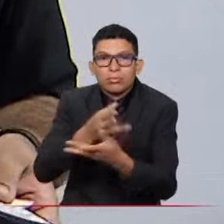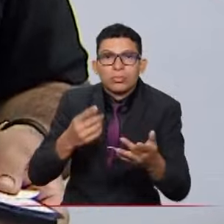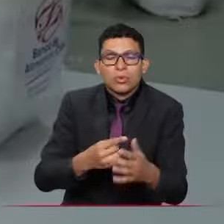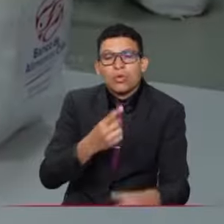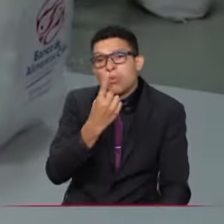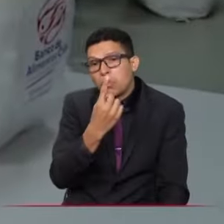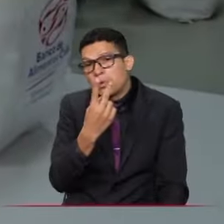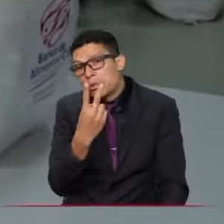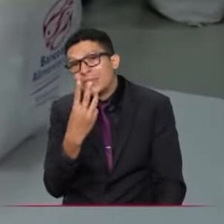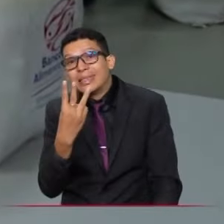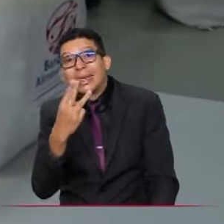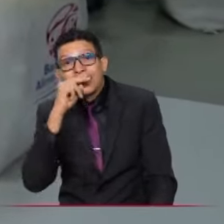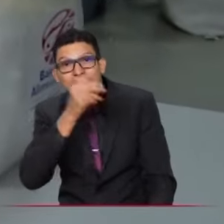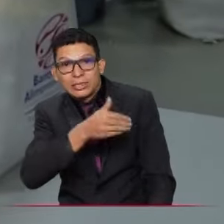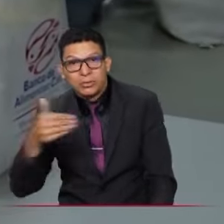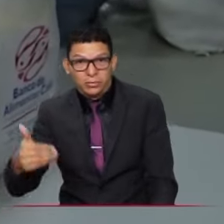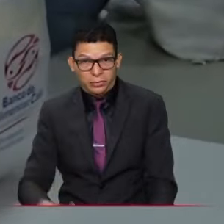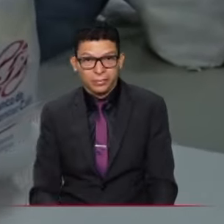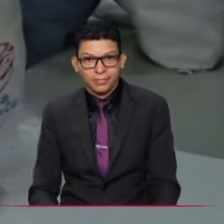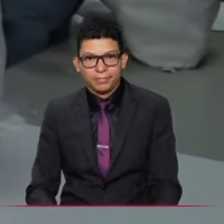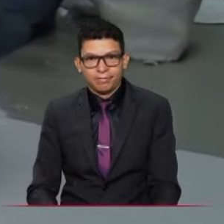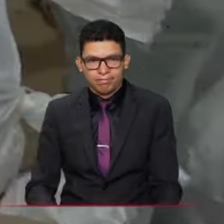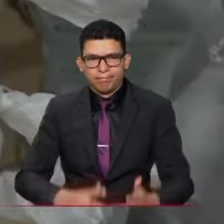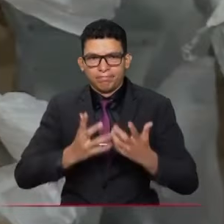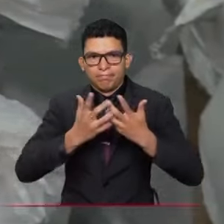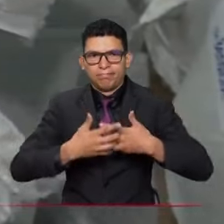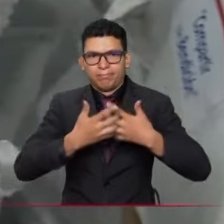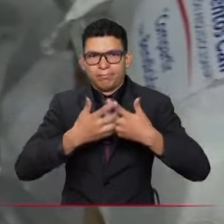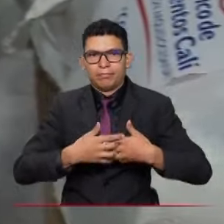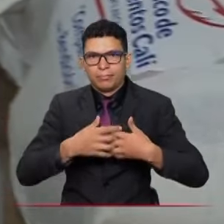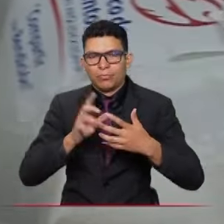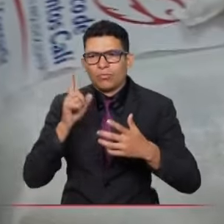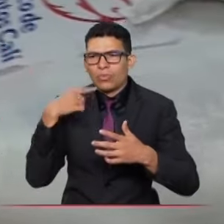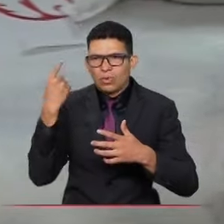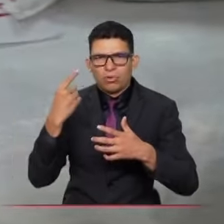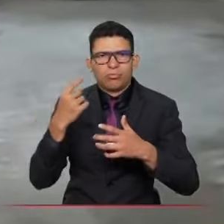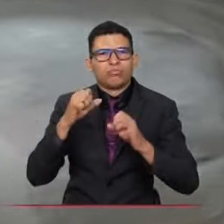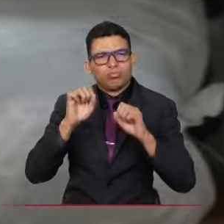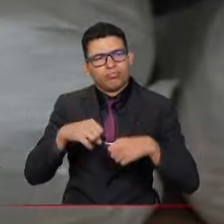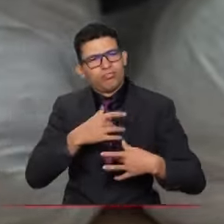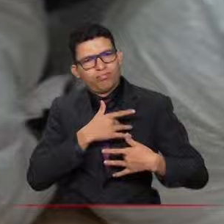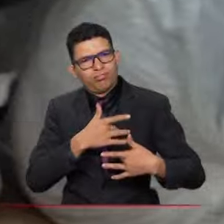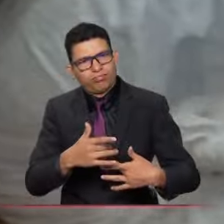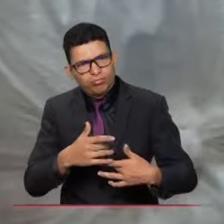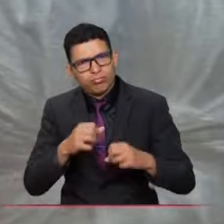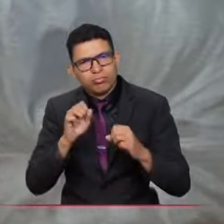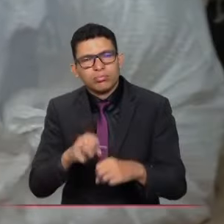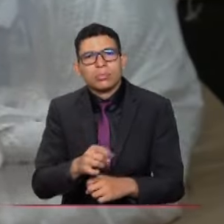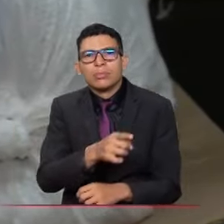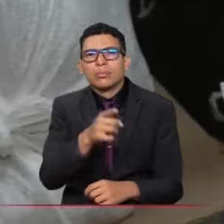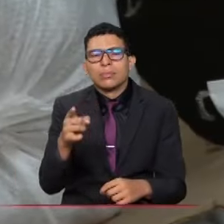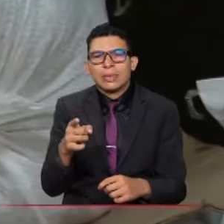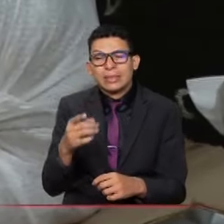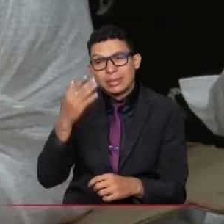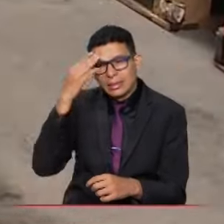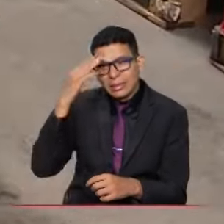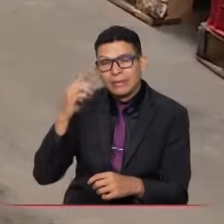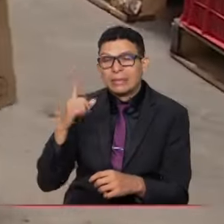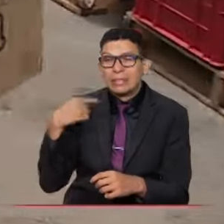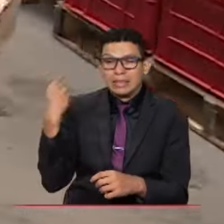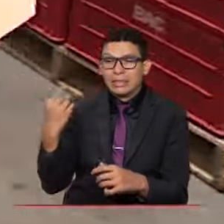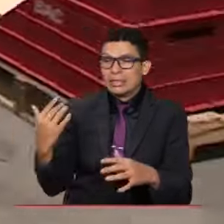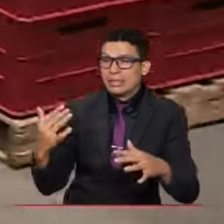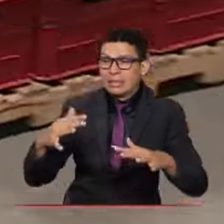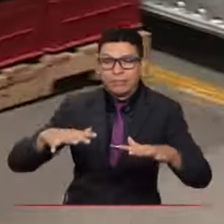o tres niños. Desde ya las empresas y el conglomerado de industrias podrán aportar su granito de arena para combatir una pandemia que por